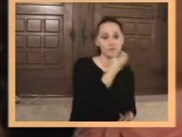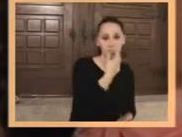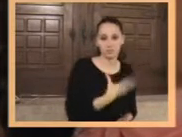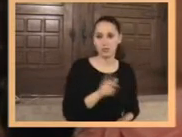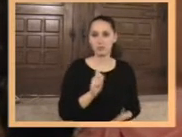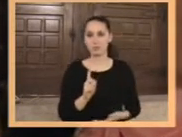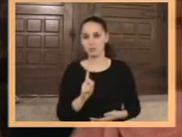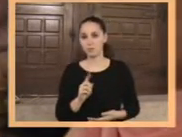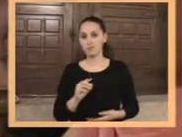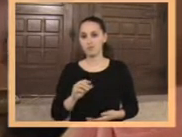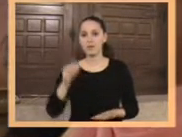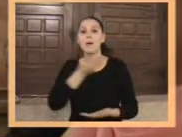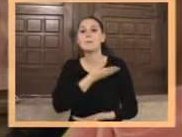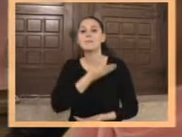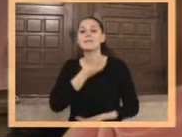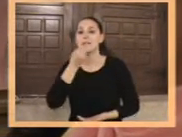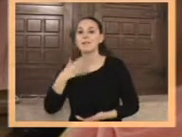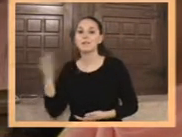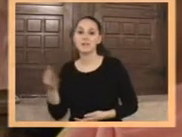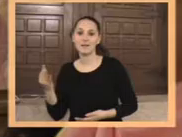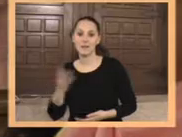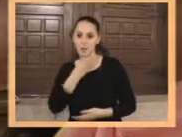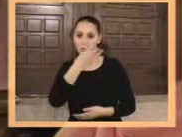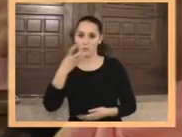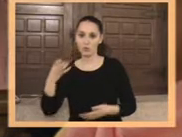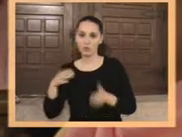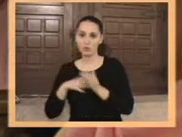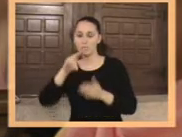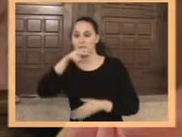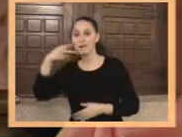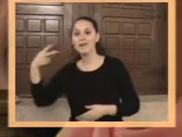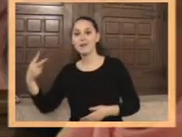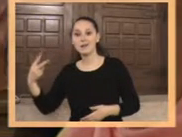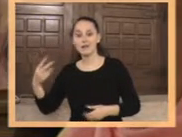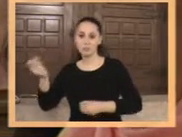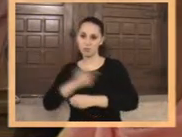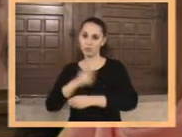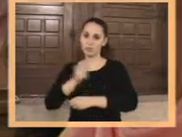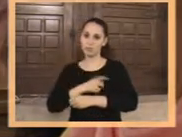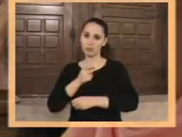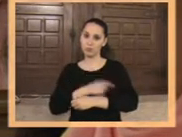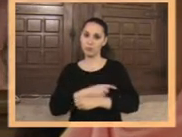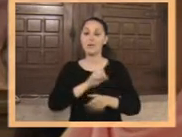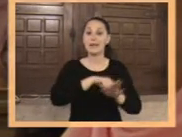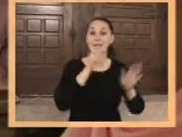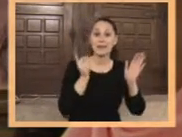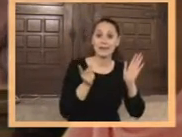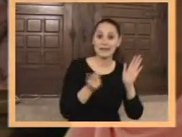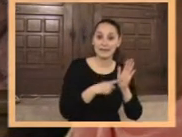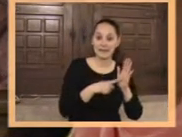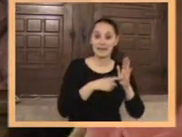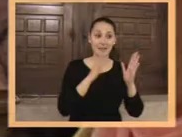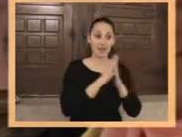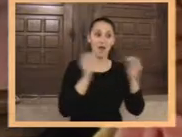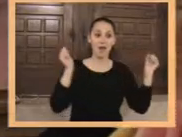perder los 400.000 euros, segundo, intentar llegar a un consenso, y si se llega a un acuerdo en este anteproyecto de ley en Mérida, lo que